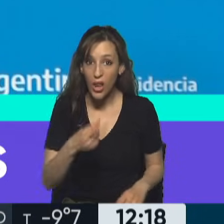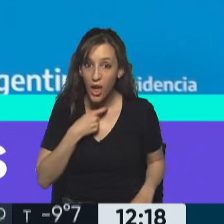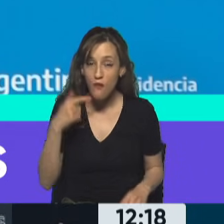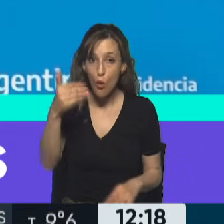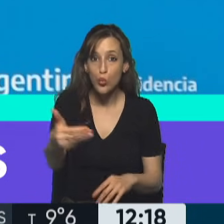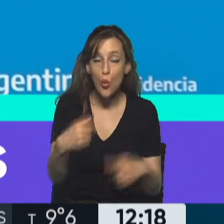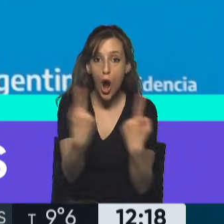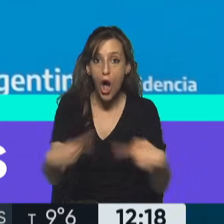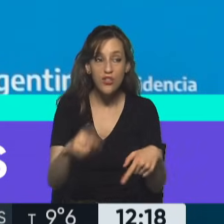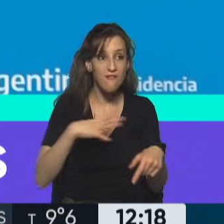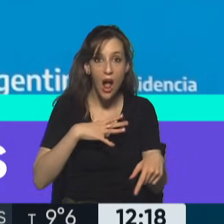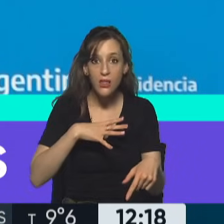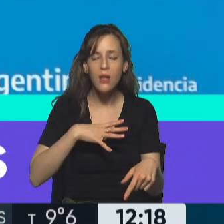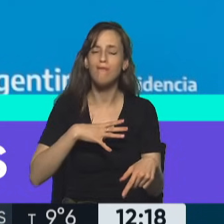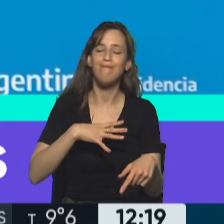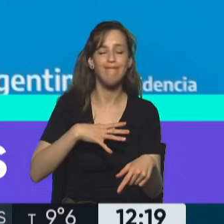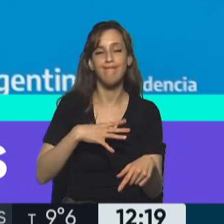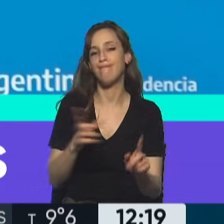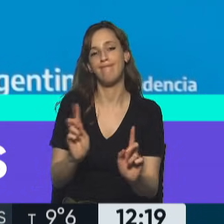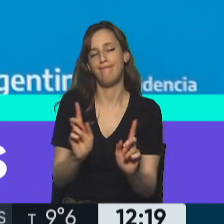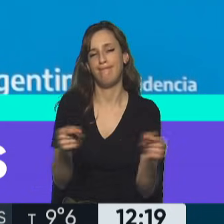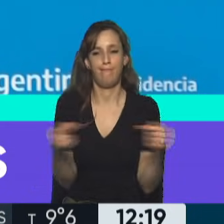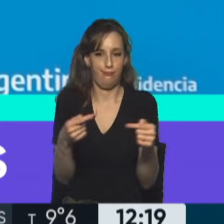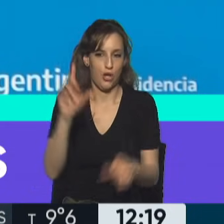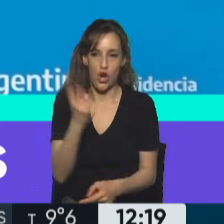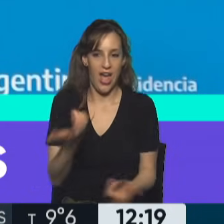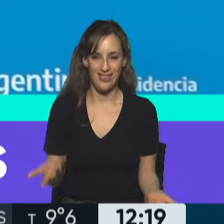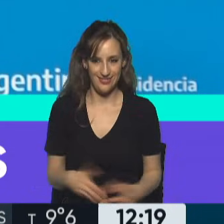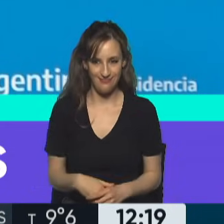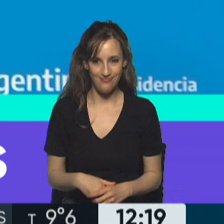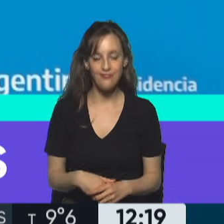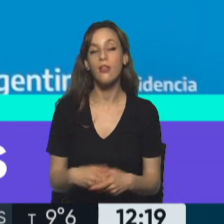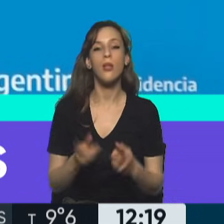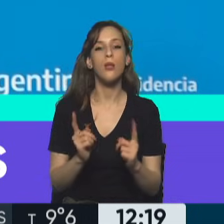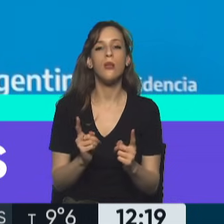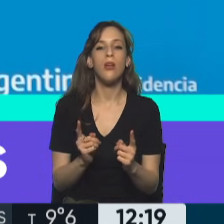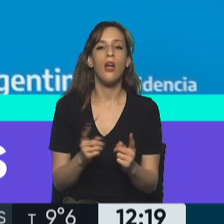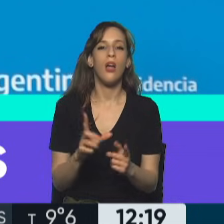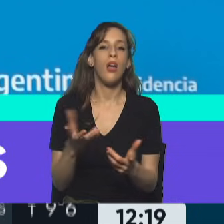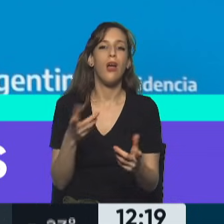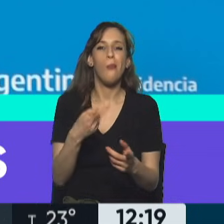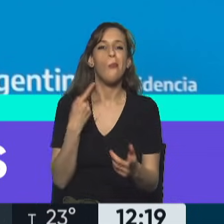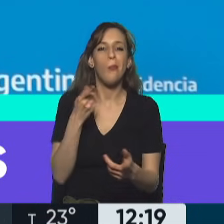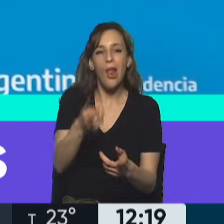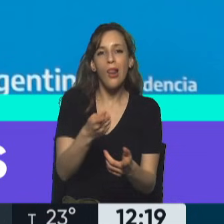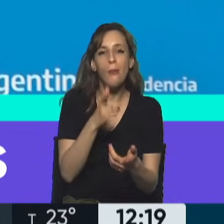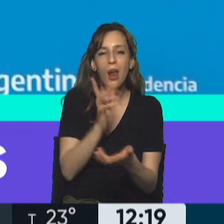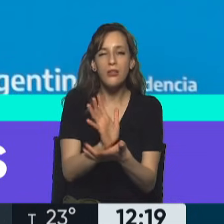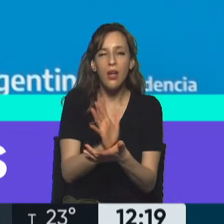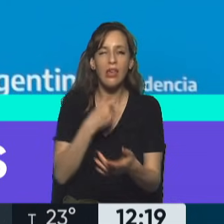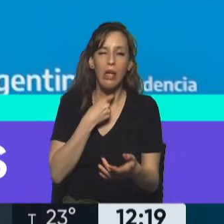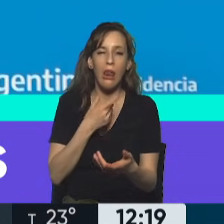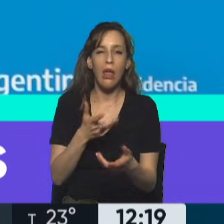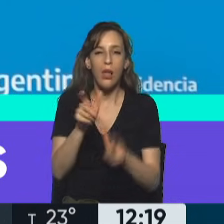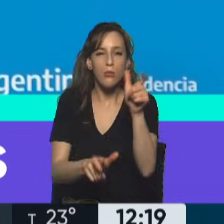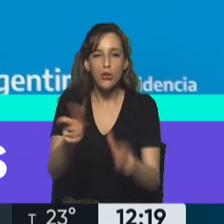para las argentinas que el jefe de gobierno de la Ciudad de Buenos Aires y líder de la principal fuerza de la oposición esté deseando que los argentinos y las argentinas no puedan